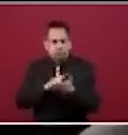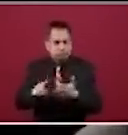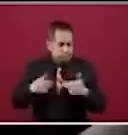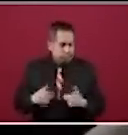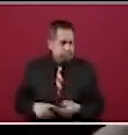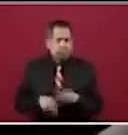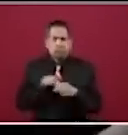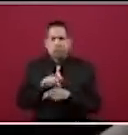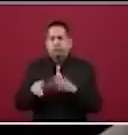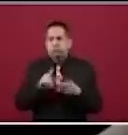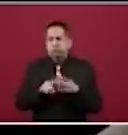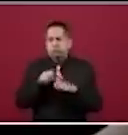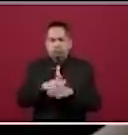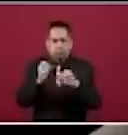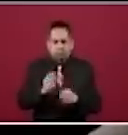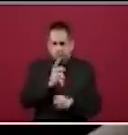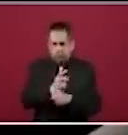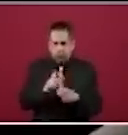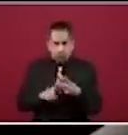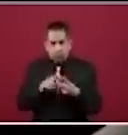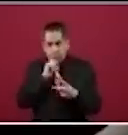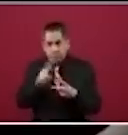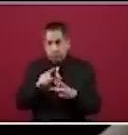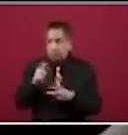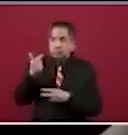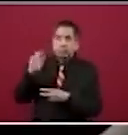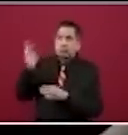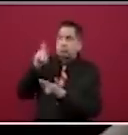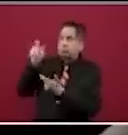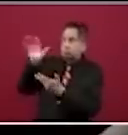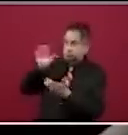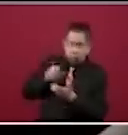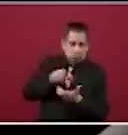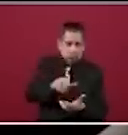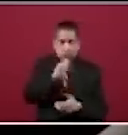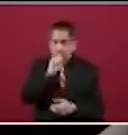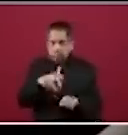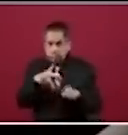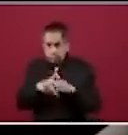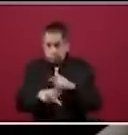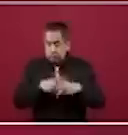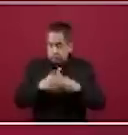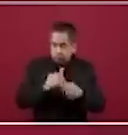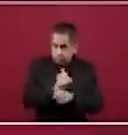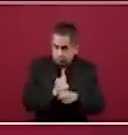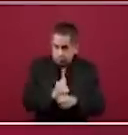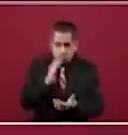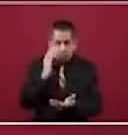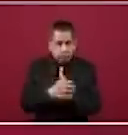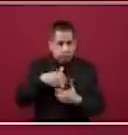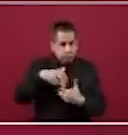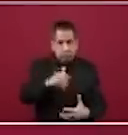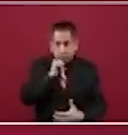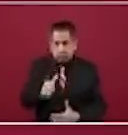humanos, muchas de ellas en materia de seguridad y que también bajan recursos de la federación, ¿a ellas también se les está investigando? ¿Ya no se les va a dar